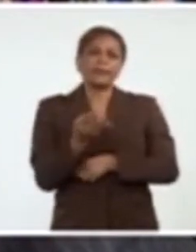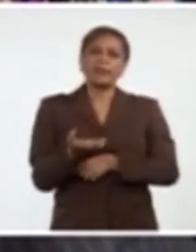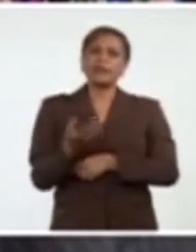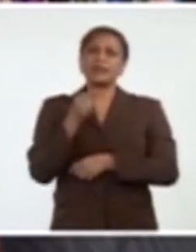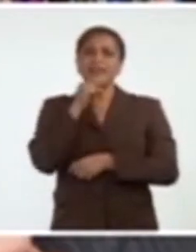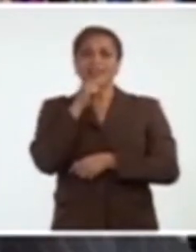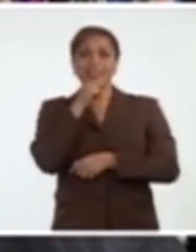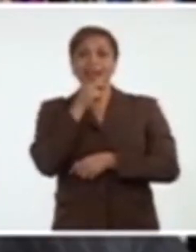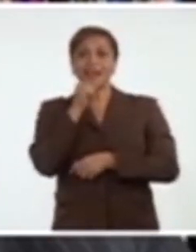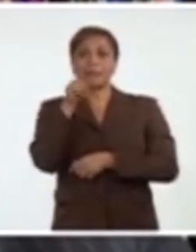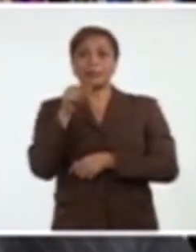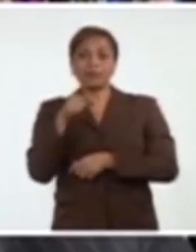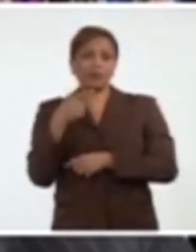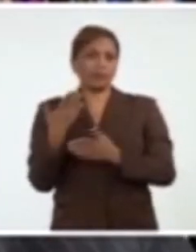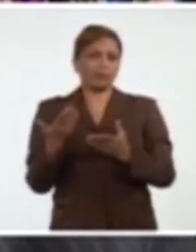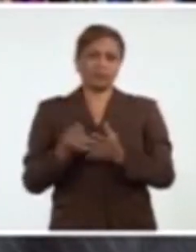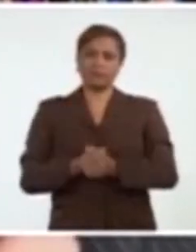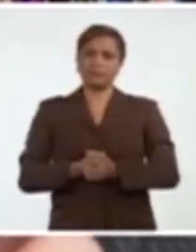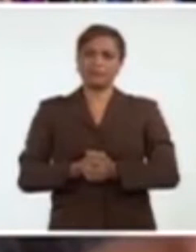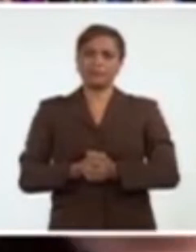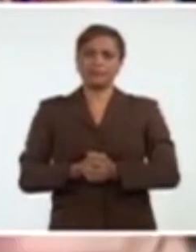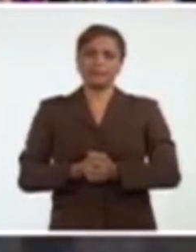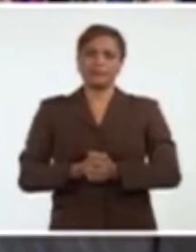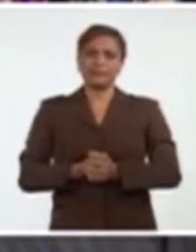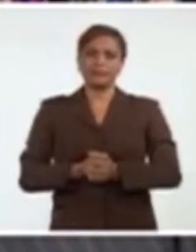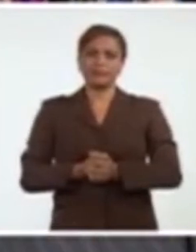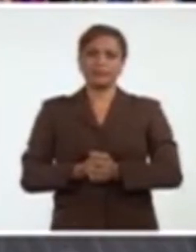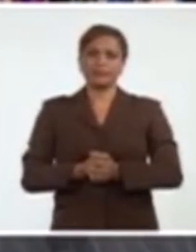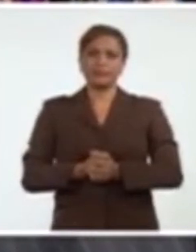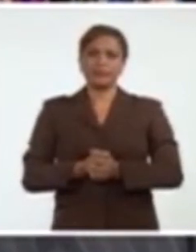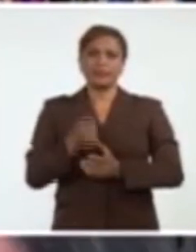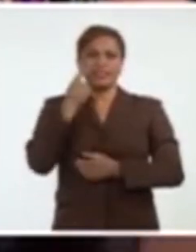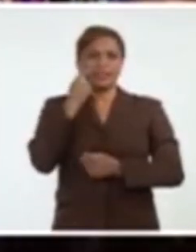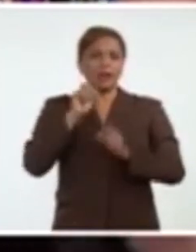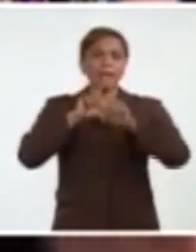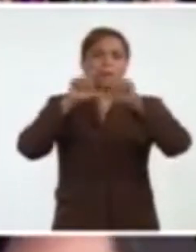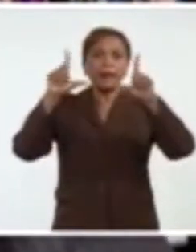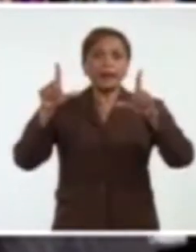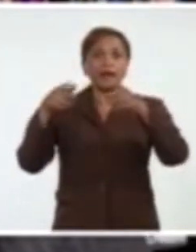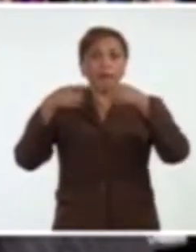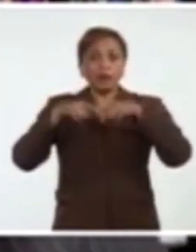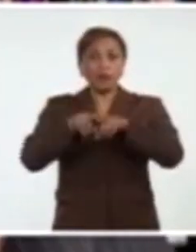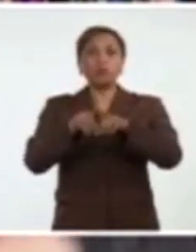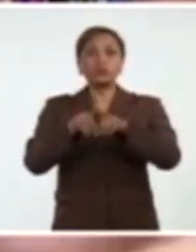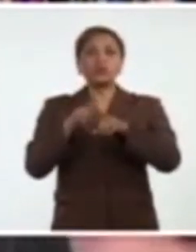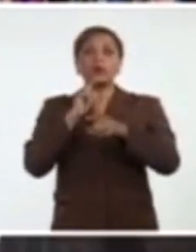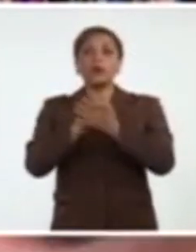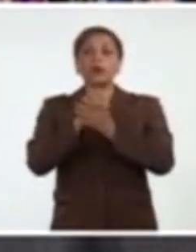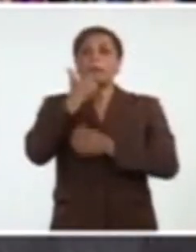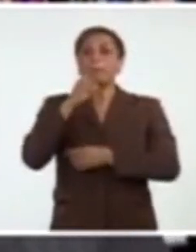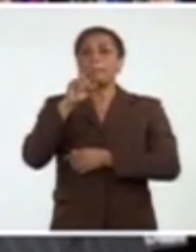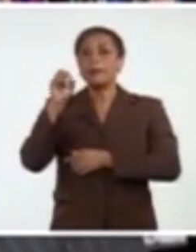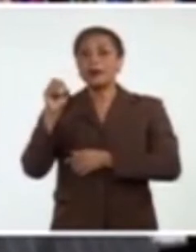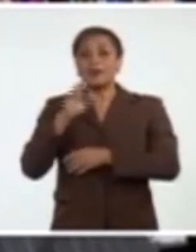amosado, espasado. ¿Quién apareció en el set de Fox en Miami junto con Marco Rubio, solo unas